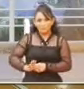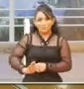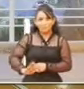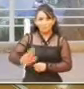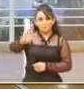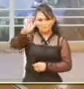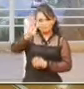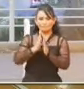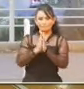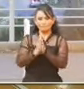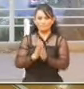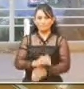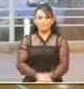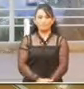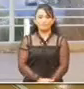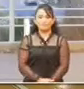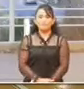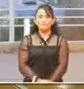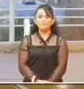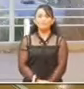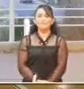manera económica levantando su mano.